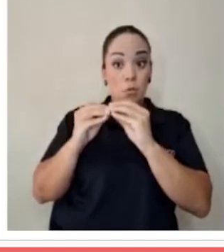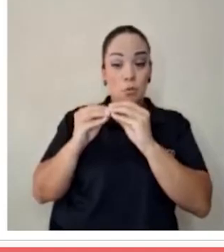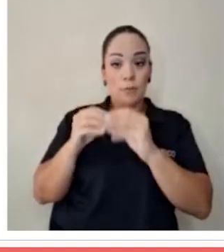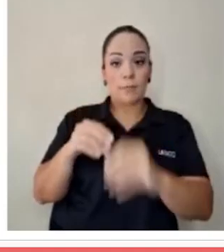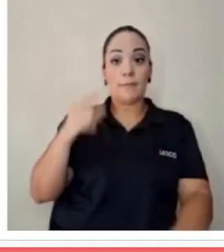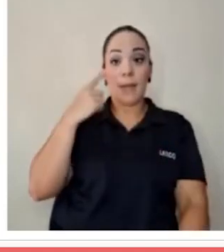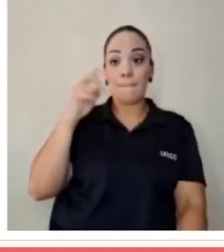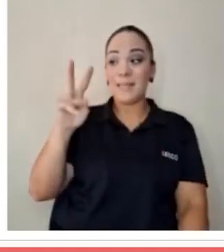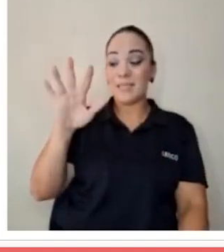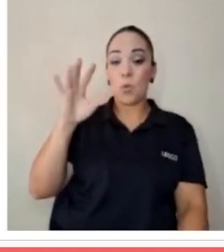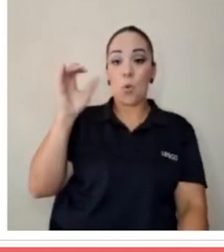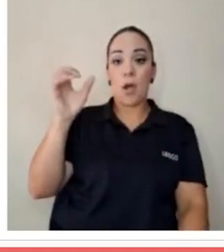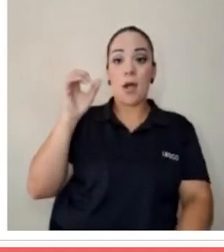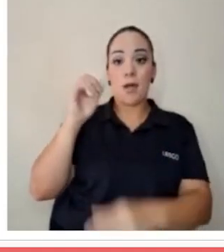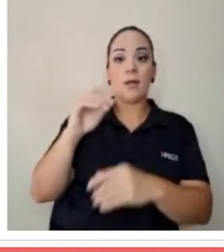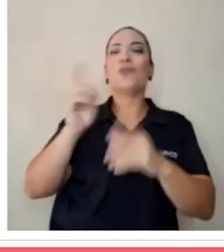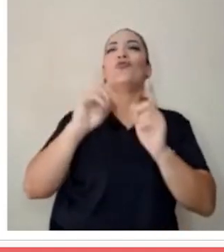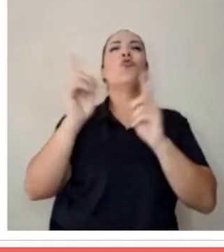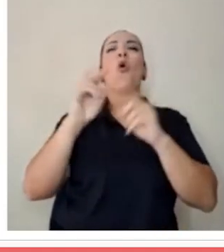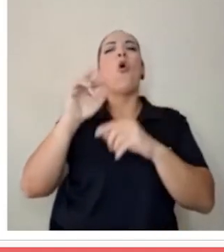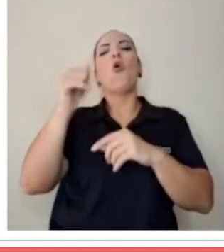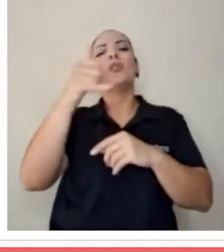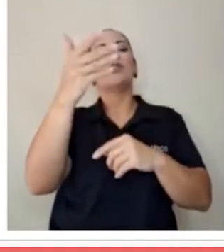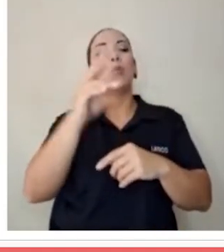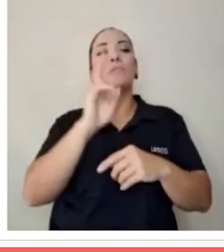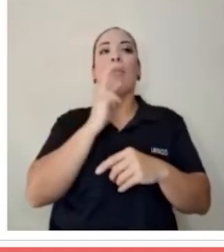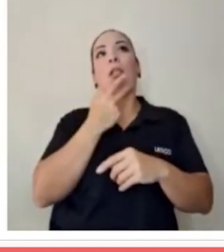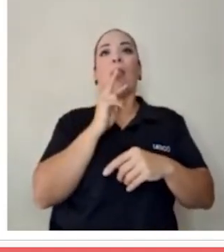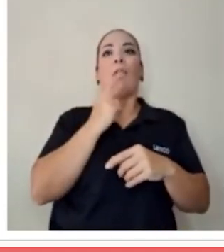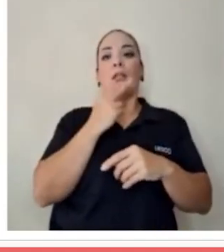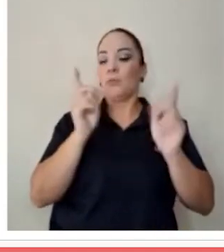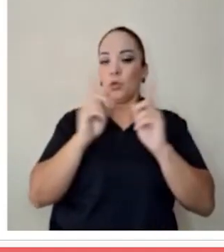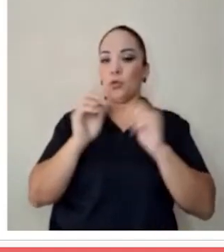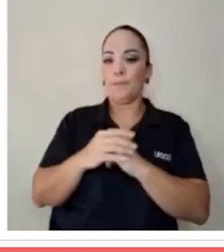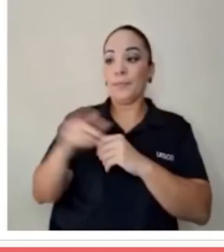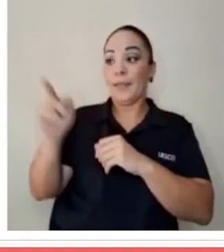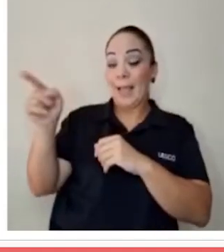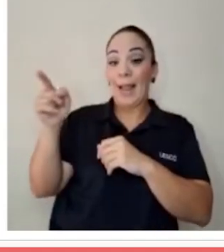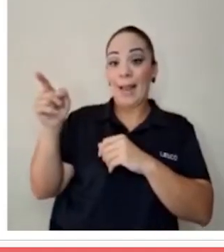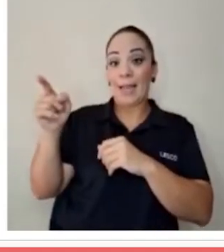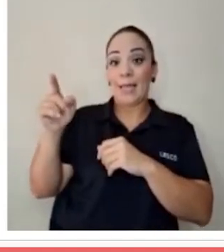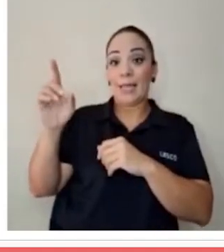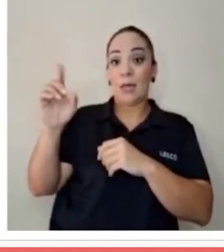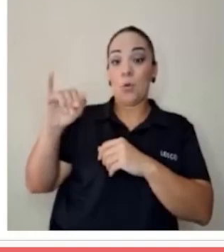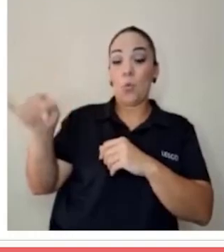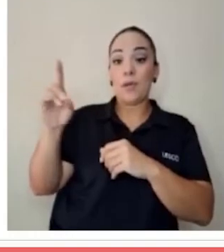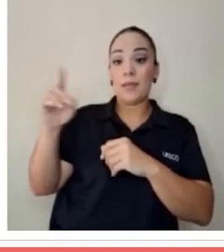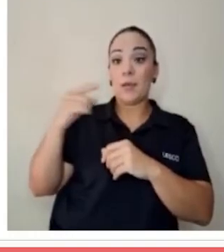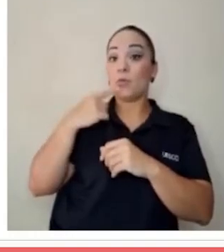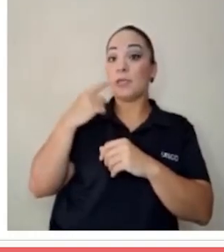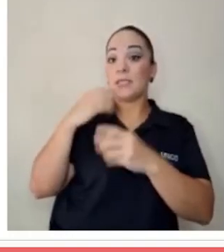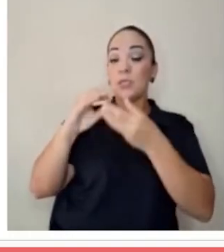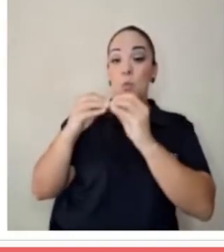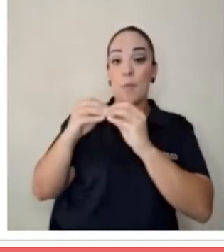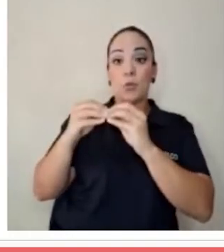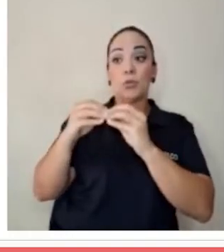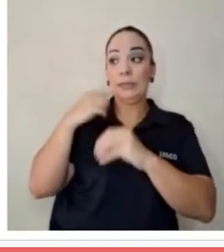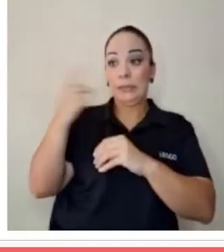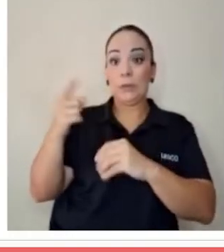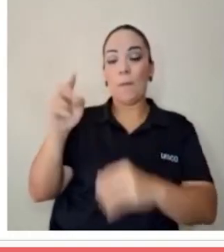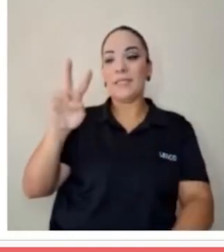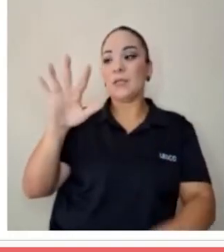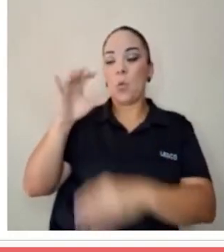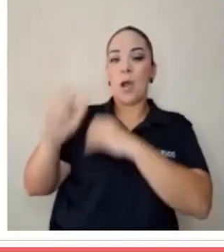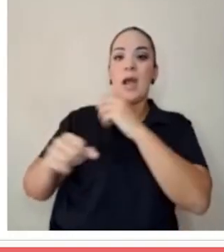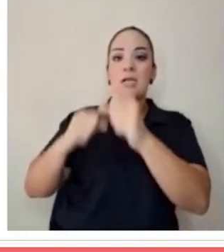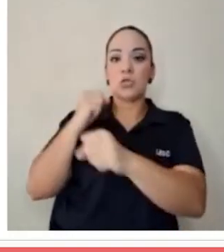No la demagogia que escuchamos estos números son duros y puros en 25 años ha